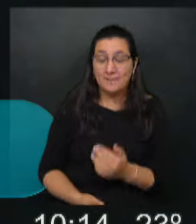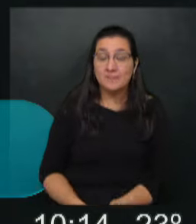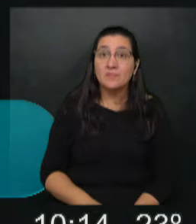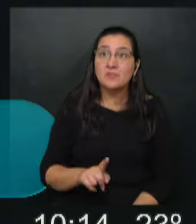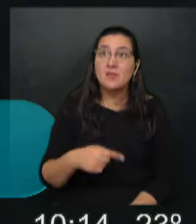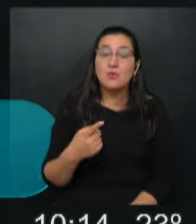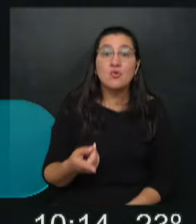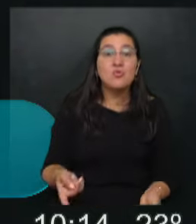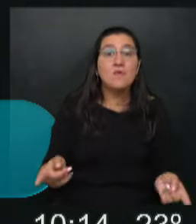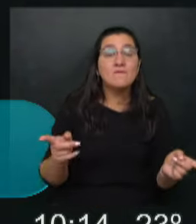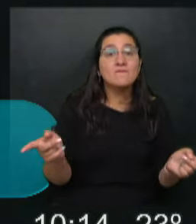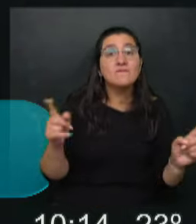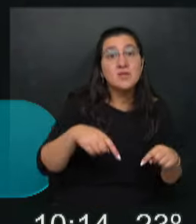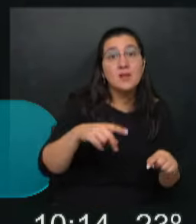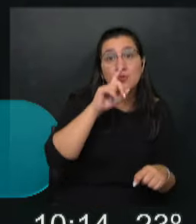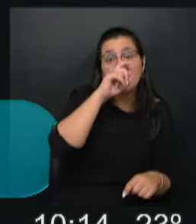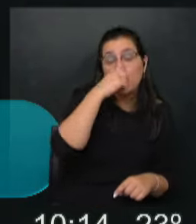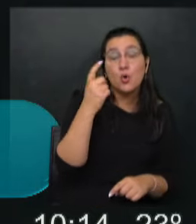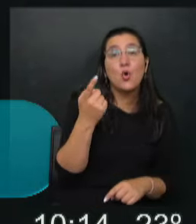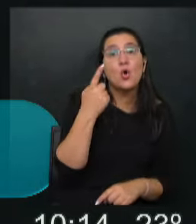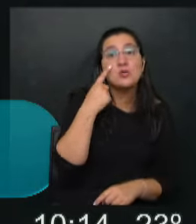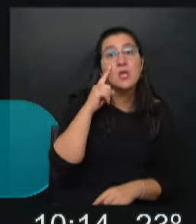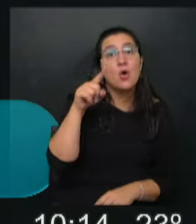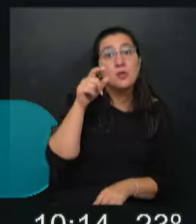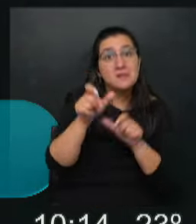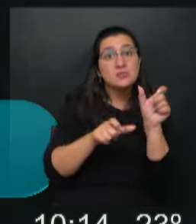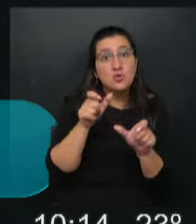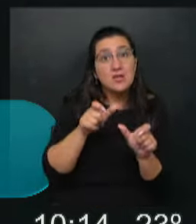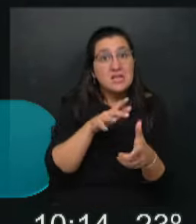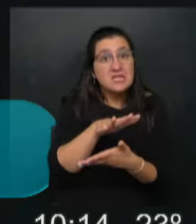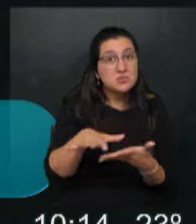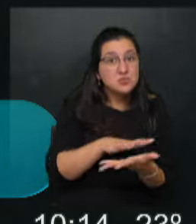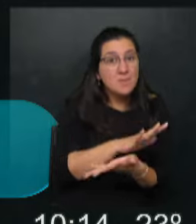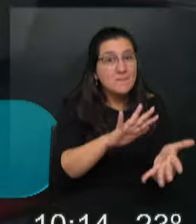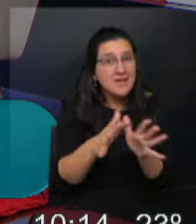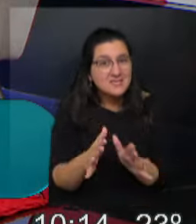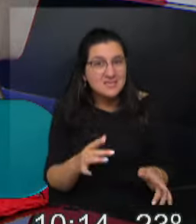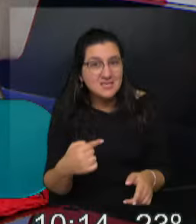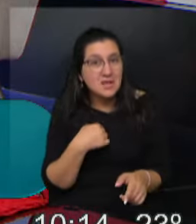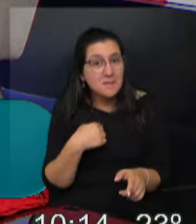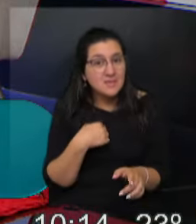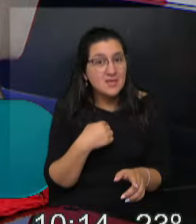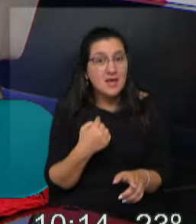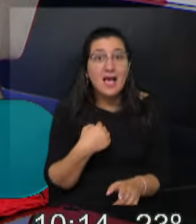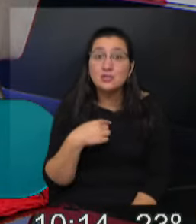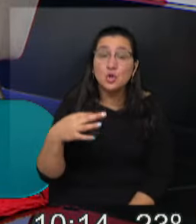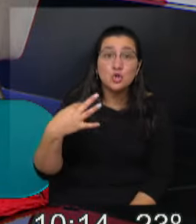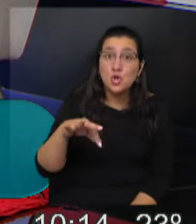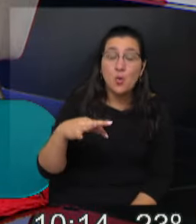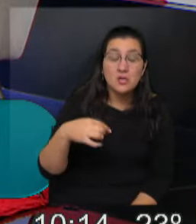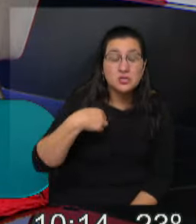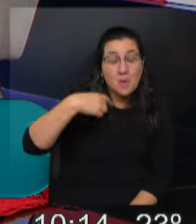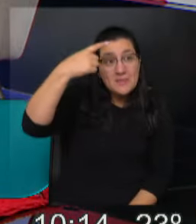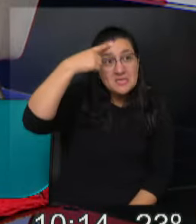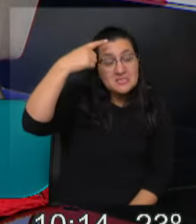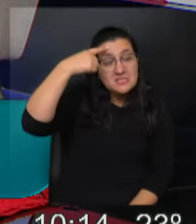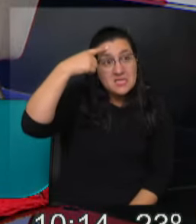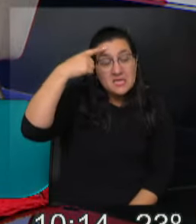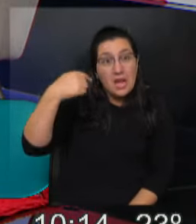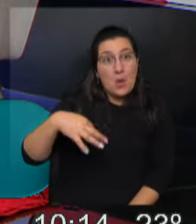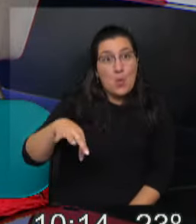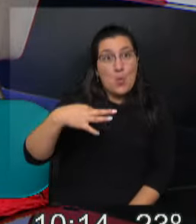Después, cuando vine a Montevideo, empecé a conocer otras personas que más o menos le pasaba lo mismo que yo y dije, pa, no estoy enferma, no es algo que se me tiene que